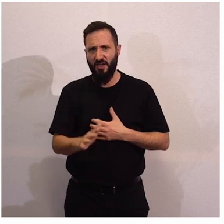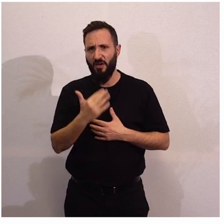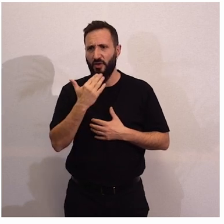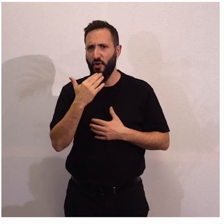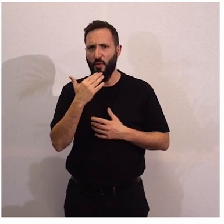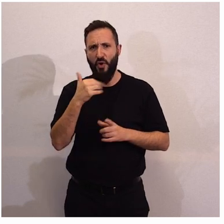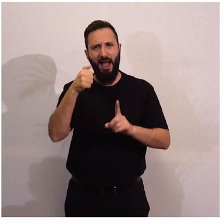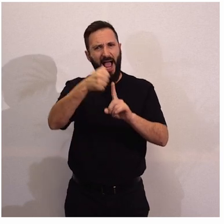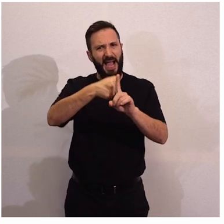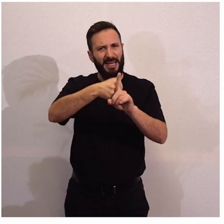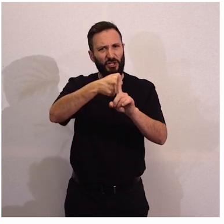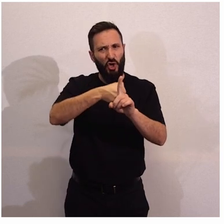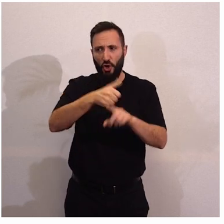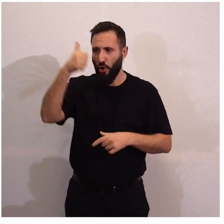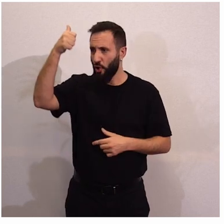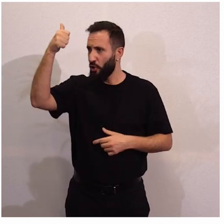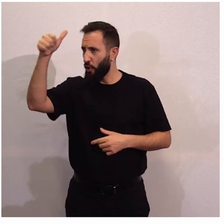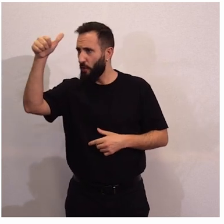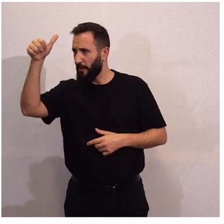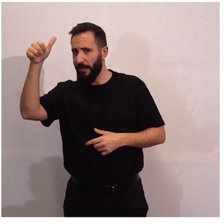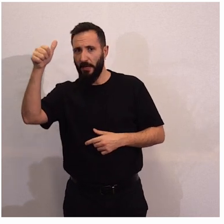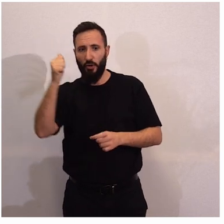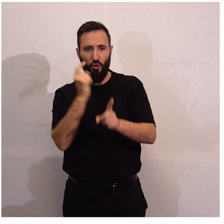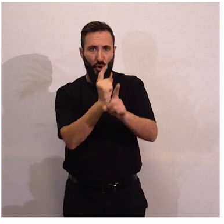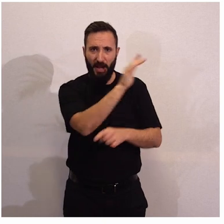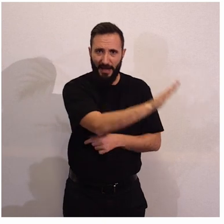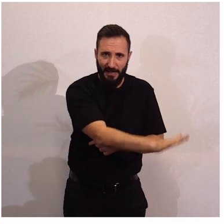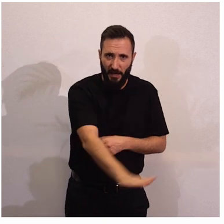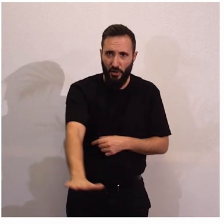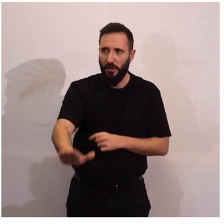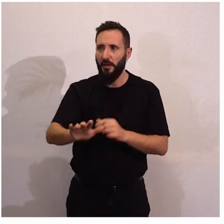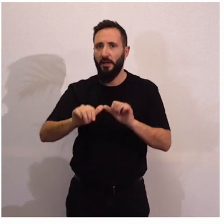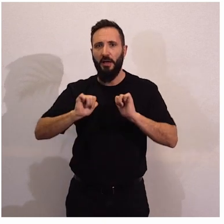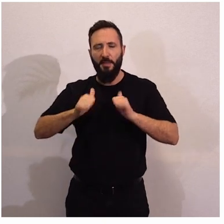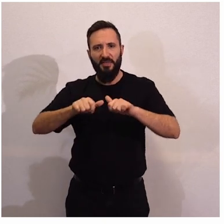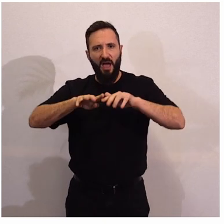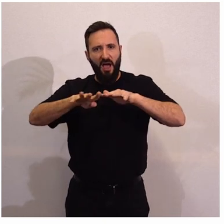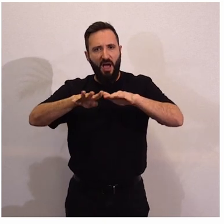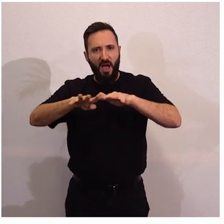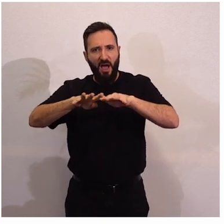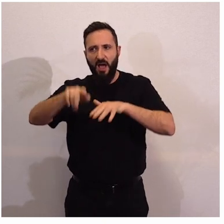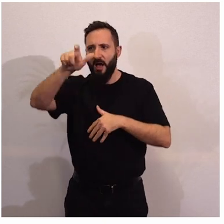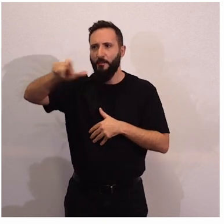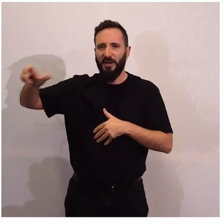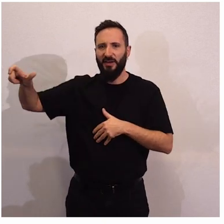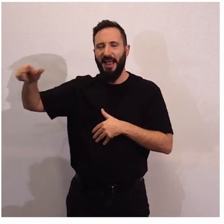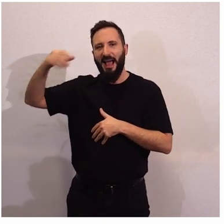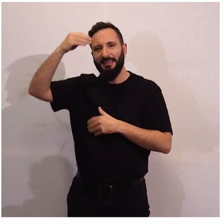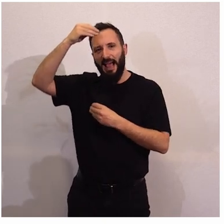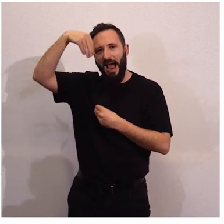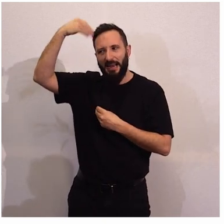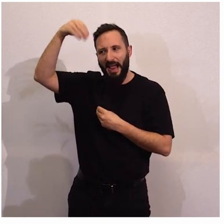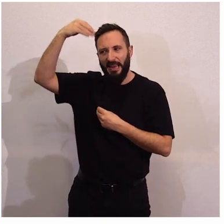una agresión de un hombre a unos niños. Se ha corrido el rumor que eran unas personas argelinas o un